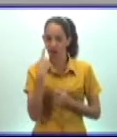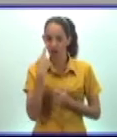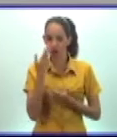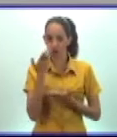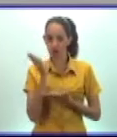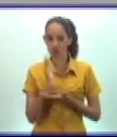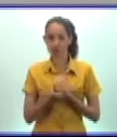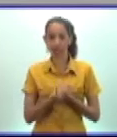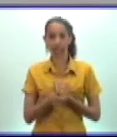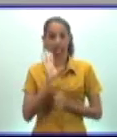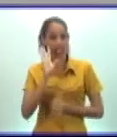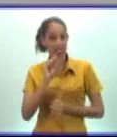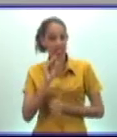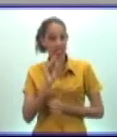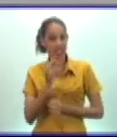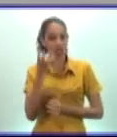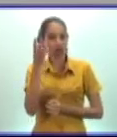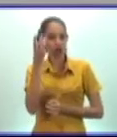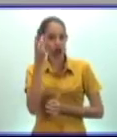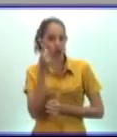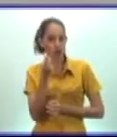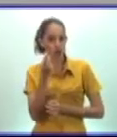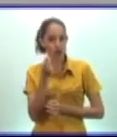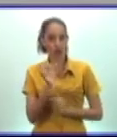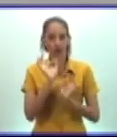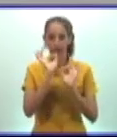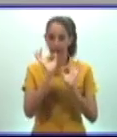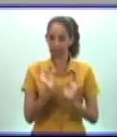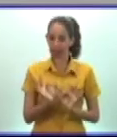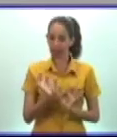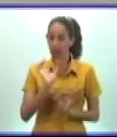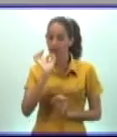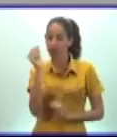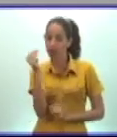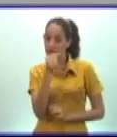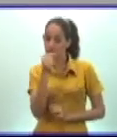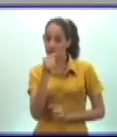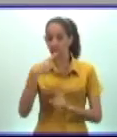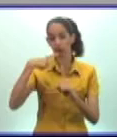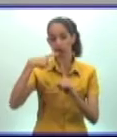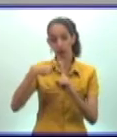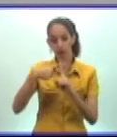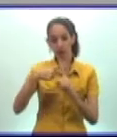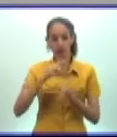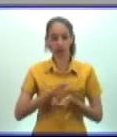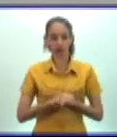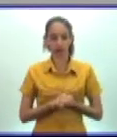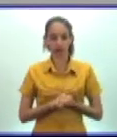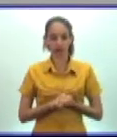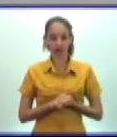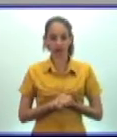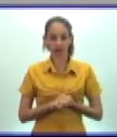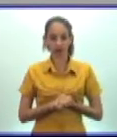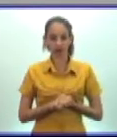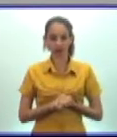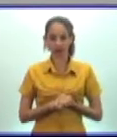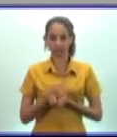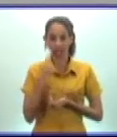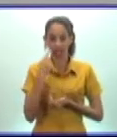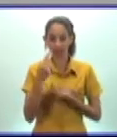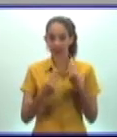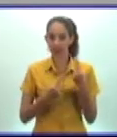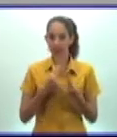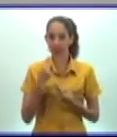el resultado es un número real positivo o negativo. Vemos que el ejercicio está compuesto por algunas propiedades